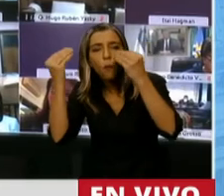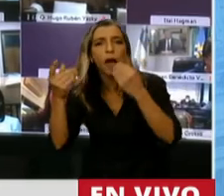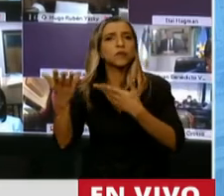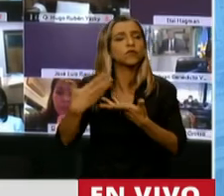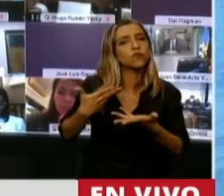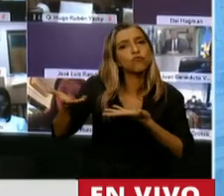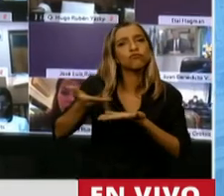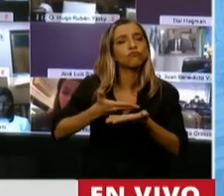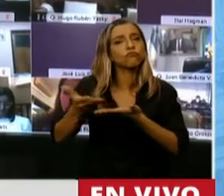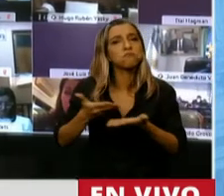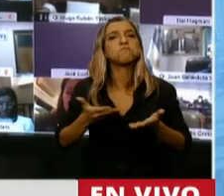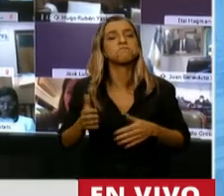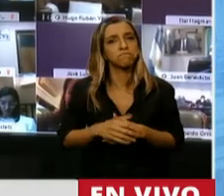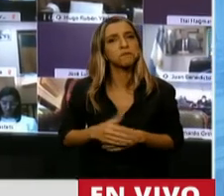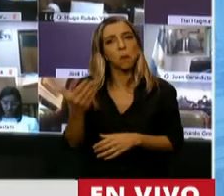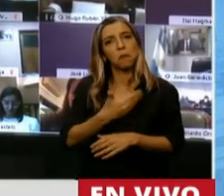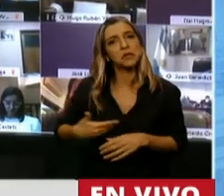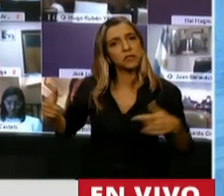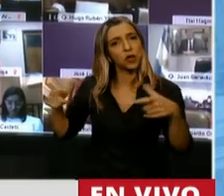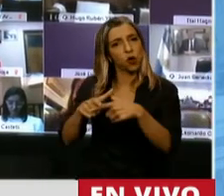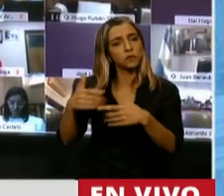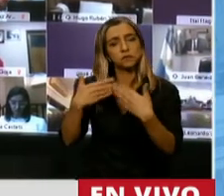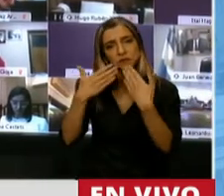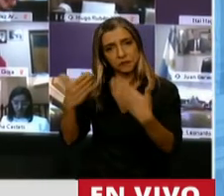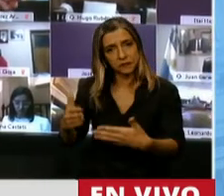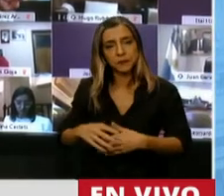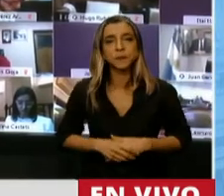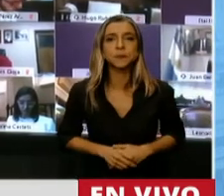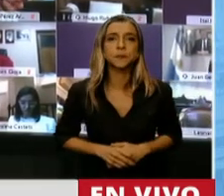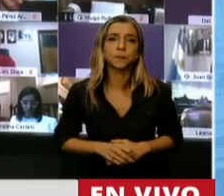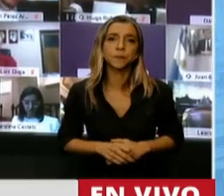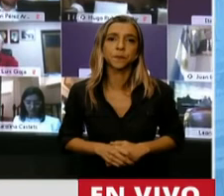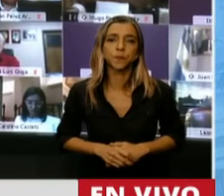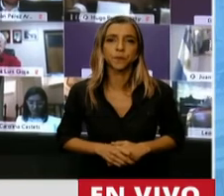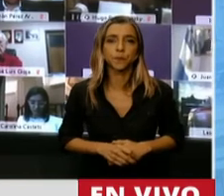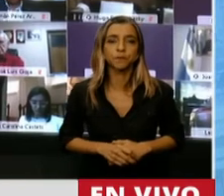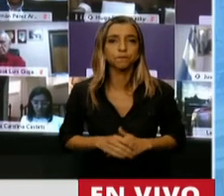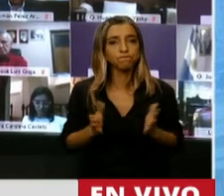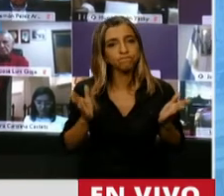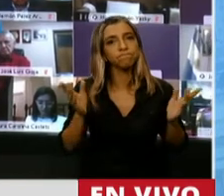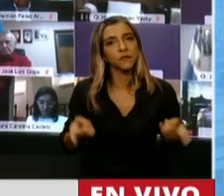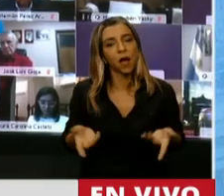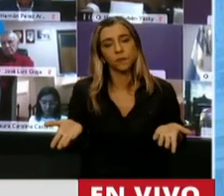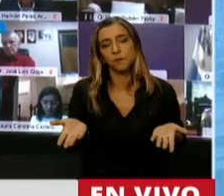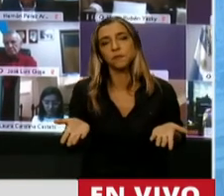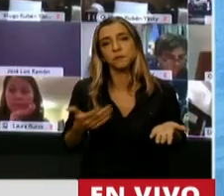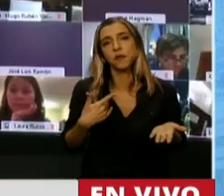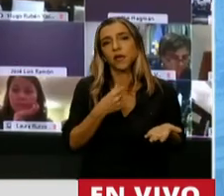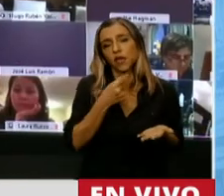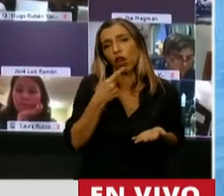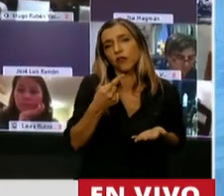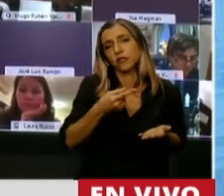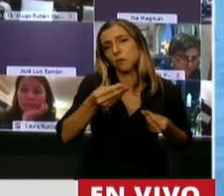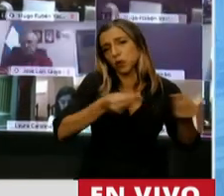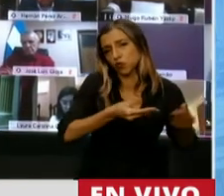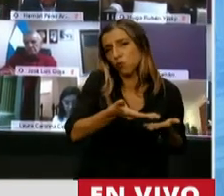siempre tuvo el presidente del presupuesto bueno además por supuesto resaltar que ya lo han dicho